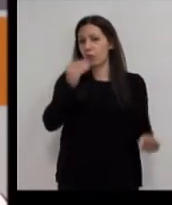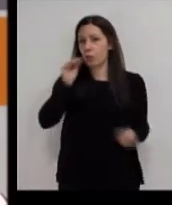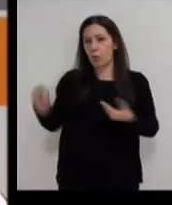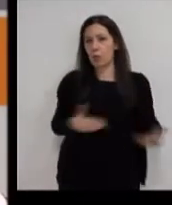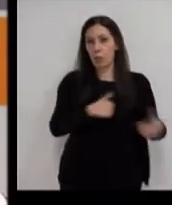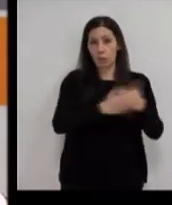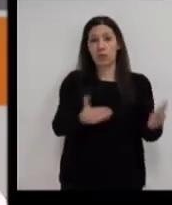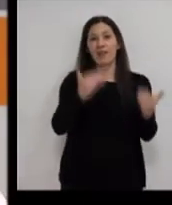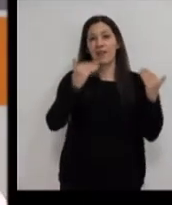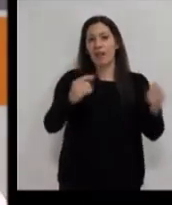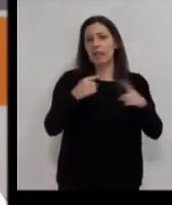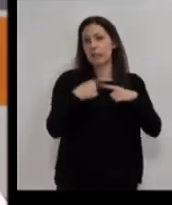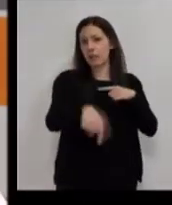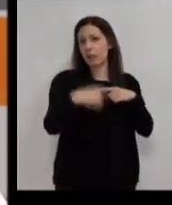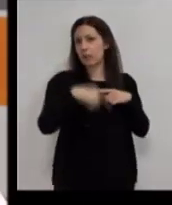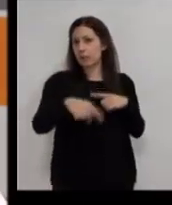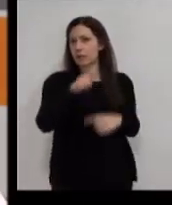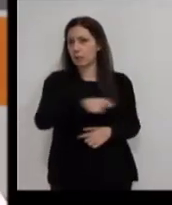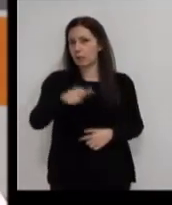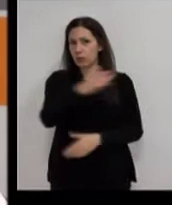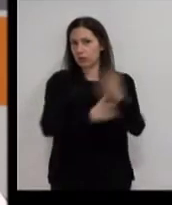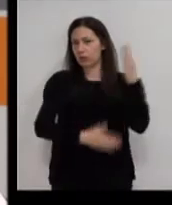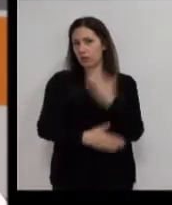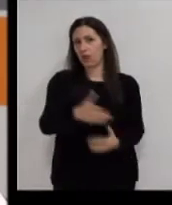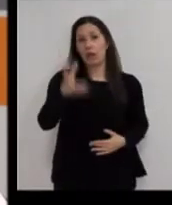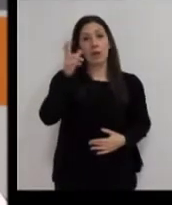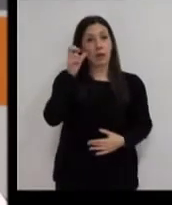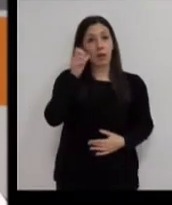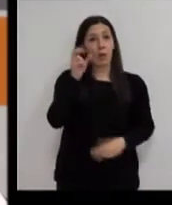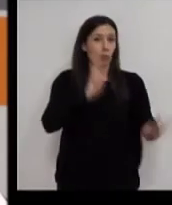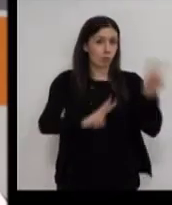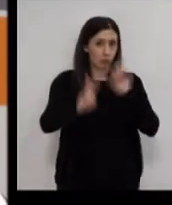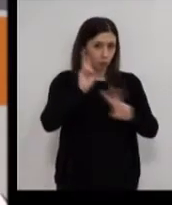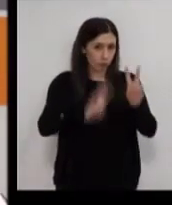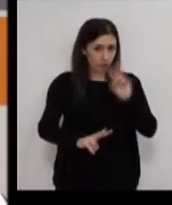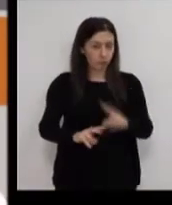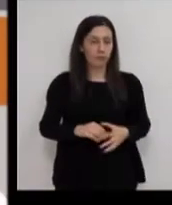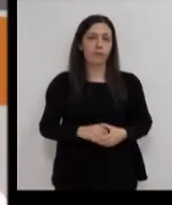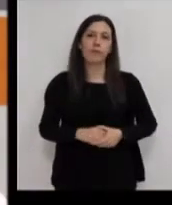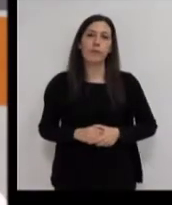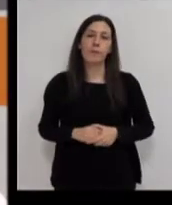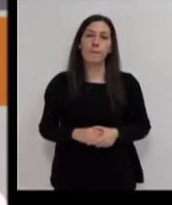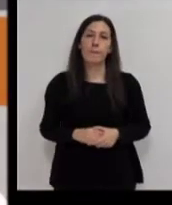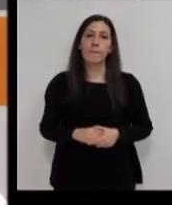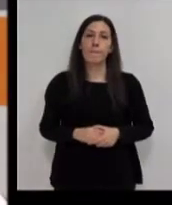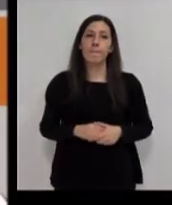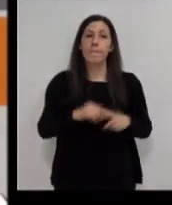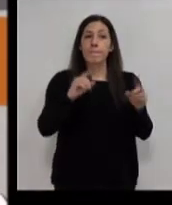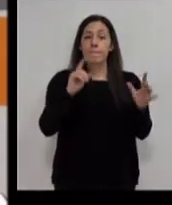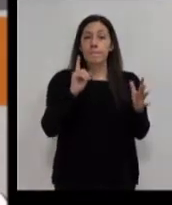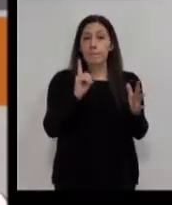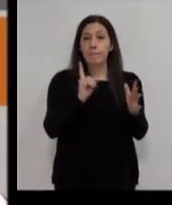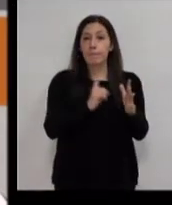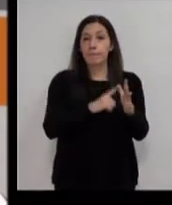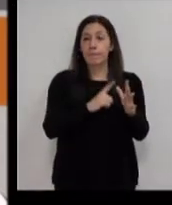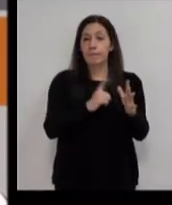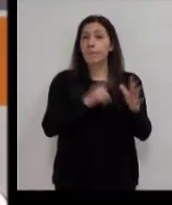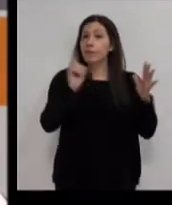puede ofrecer la información Welcome Pack a través de SMS, para aquellas personas que tienen discapacidad auditiva visual.